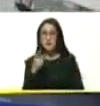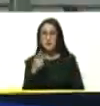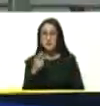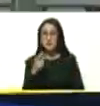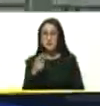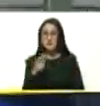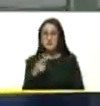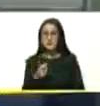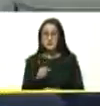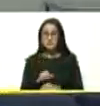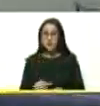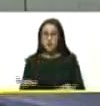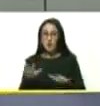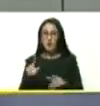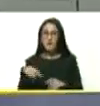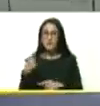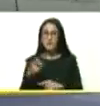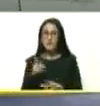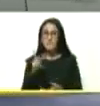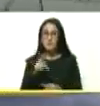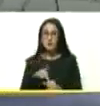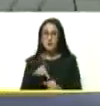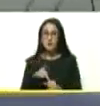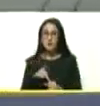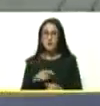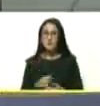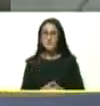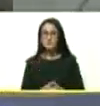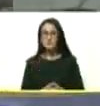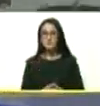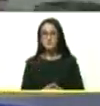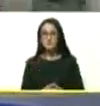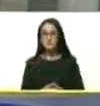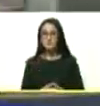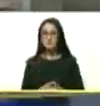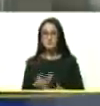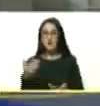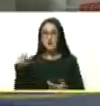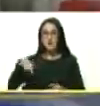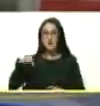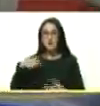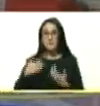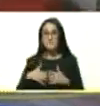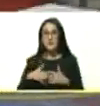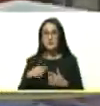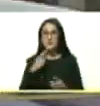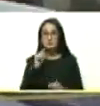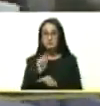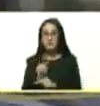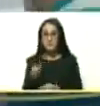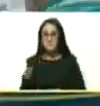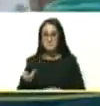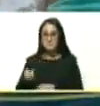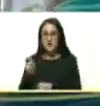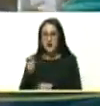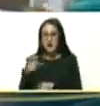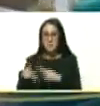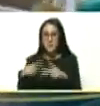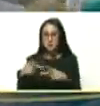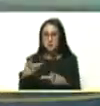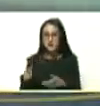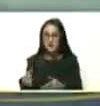trae divisas al país después del petróleo. Presidente, desde Pejabén nosotros decimos pescar y